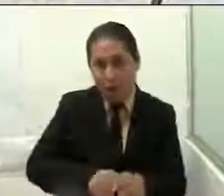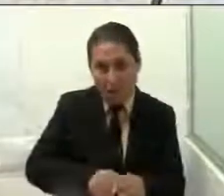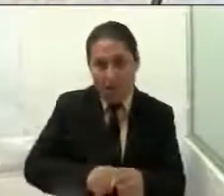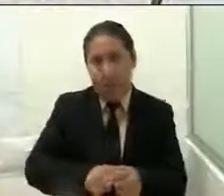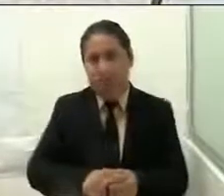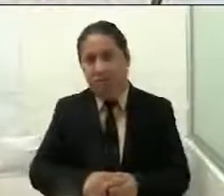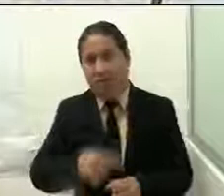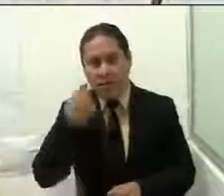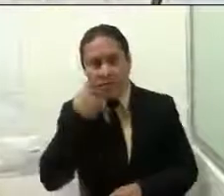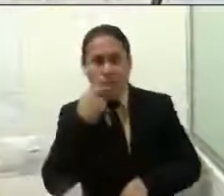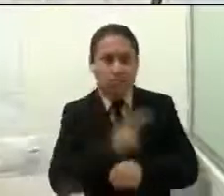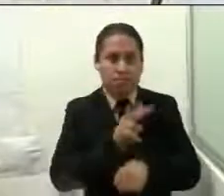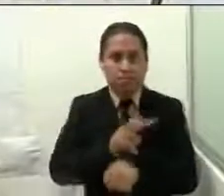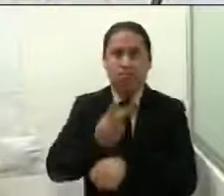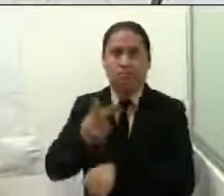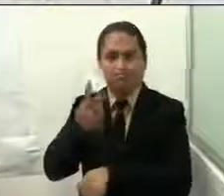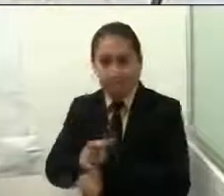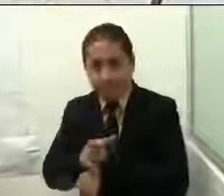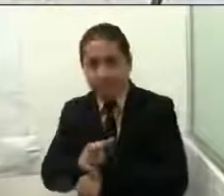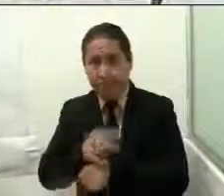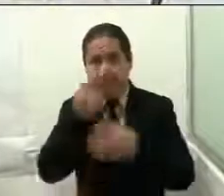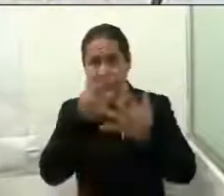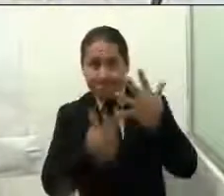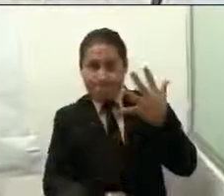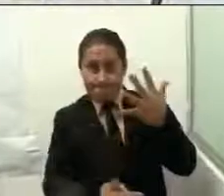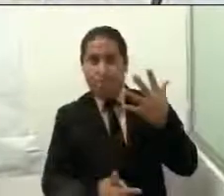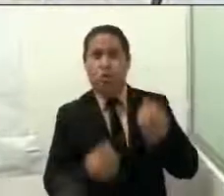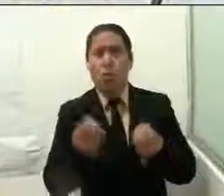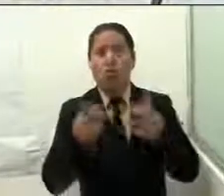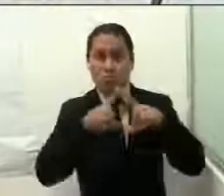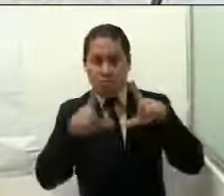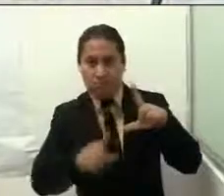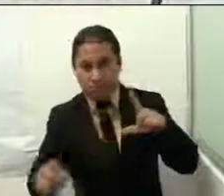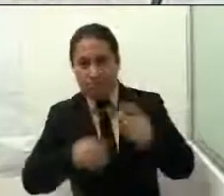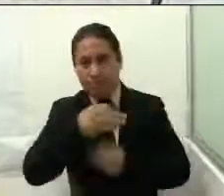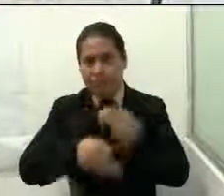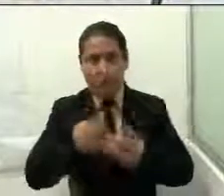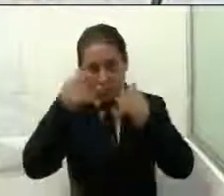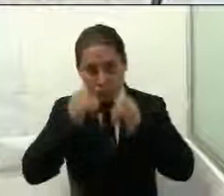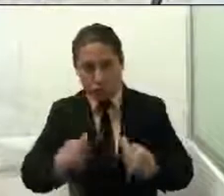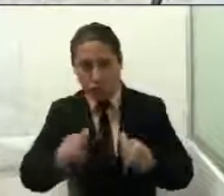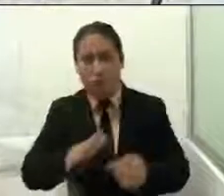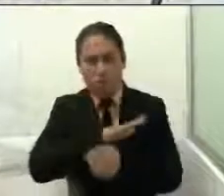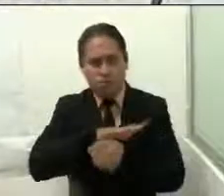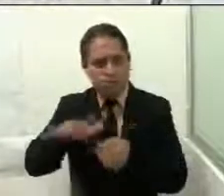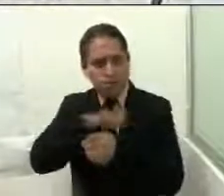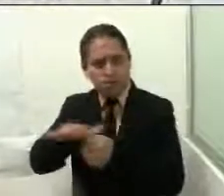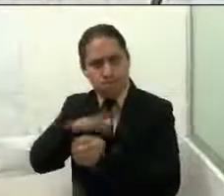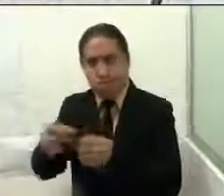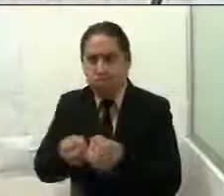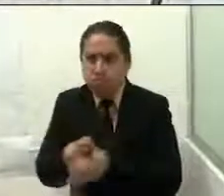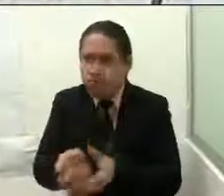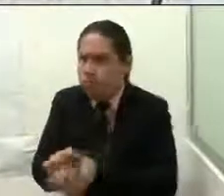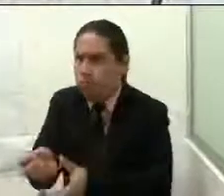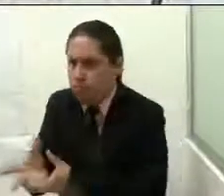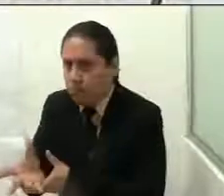monitoreando a través del padrón ganadero nacional al establecer cupos máximos de salidas de